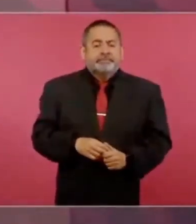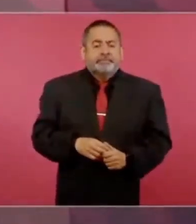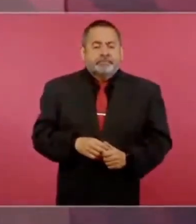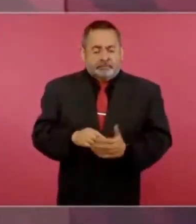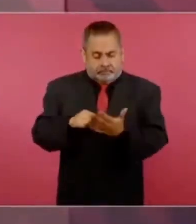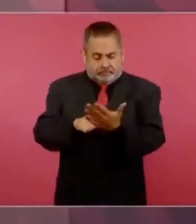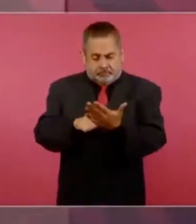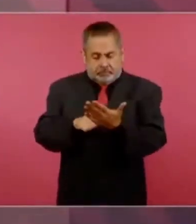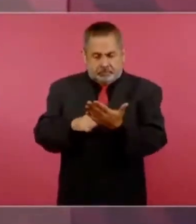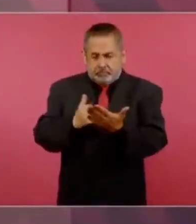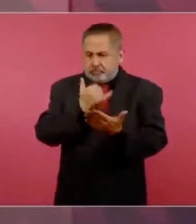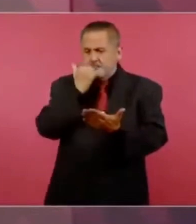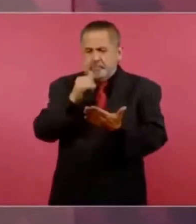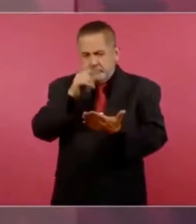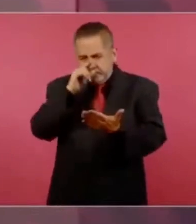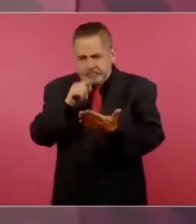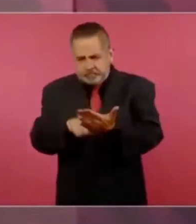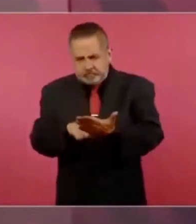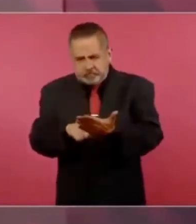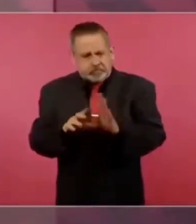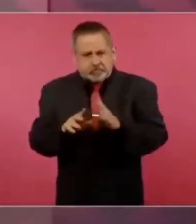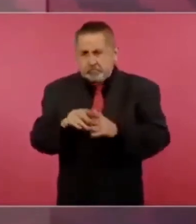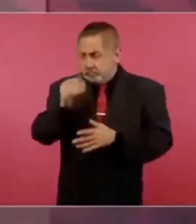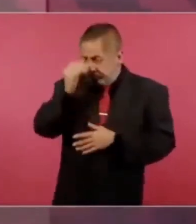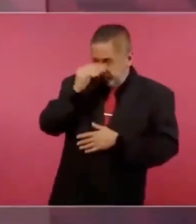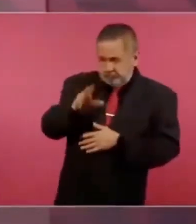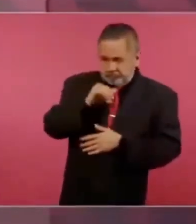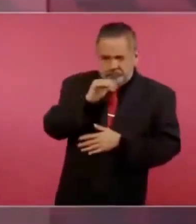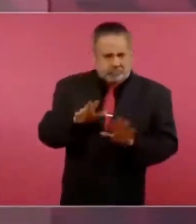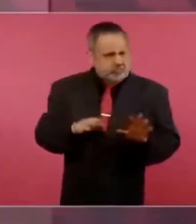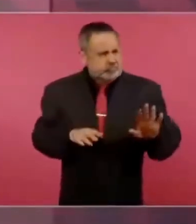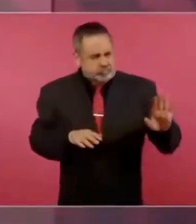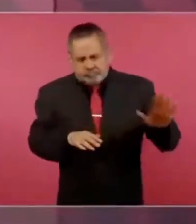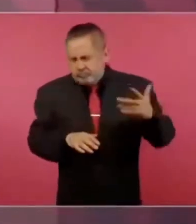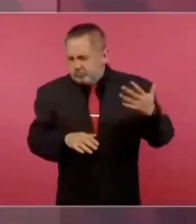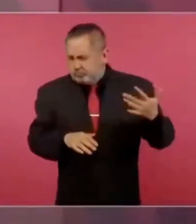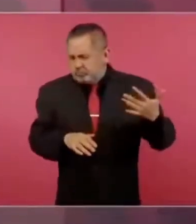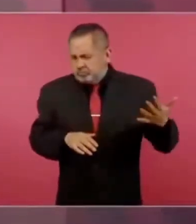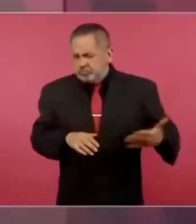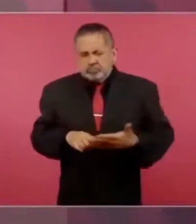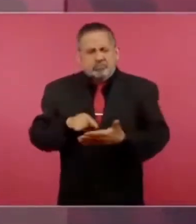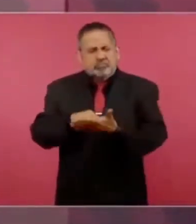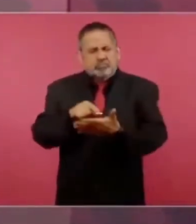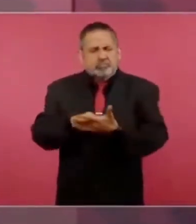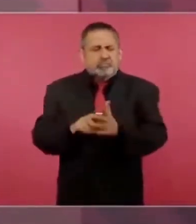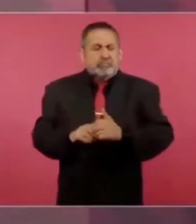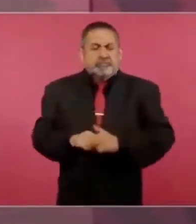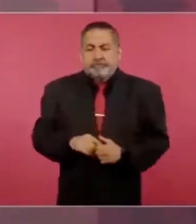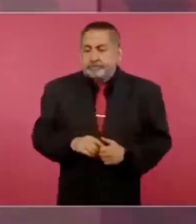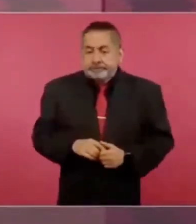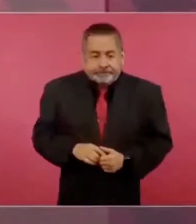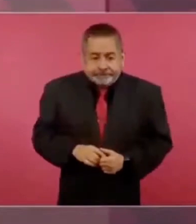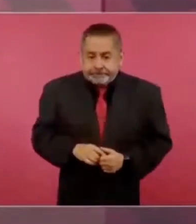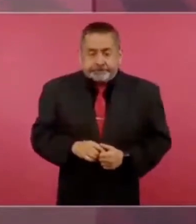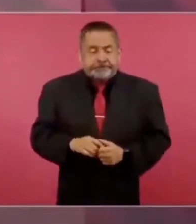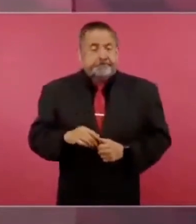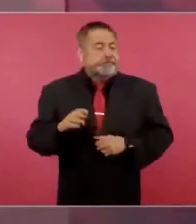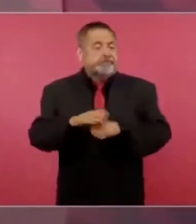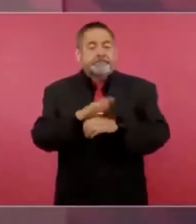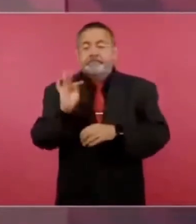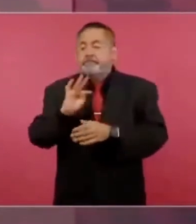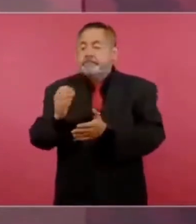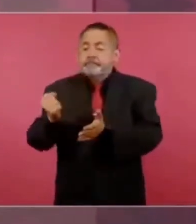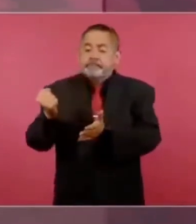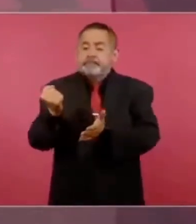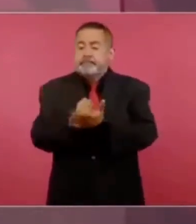malas intenciones, fue un error, mejor esperemos, porque si no de ahí se